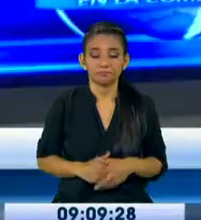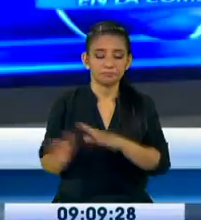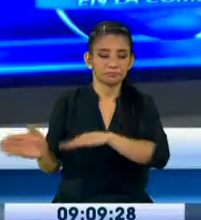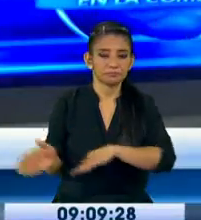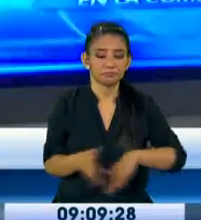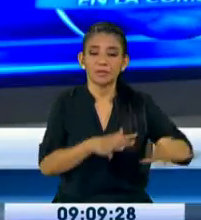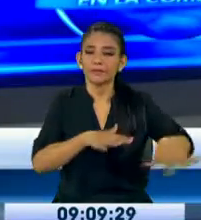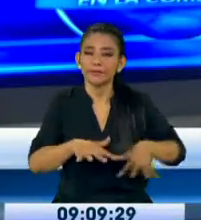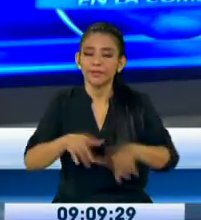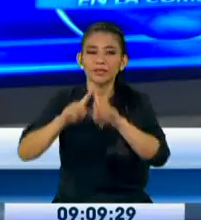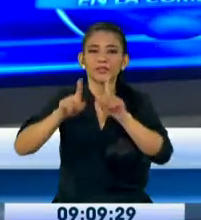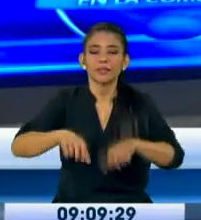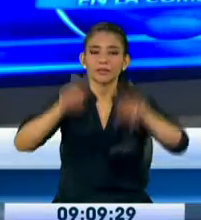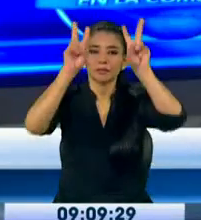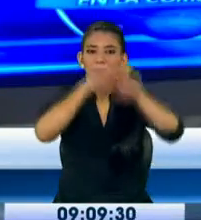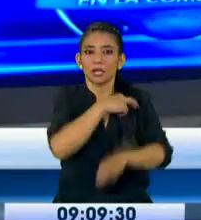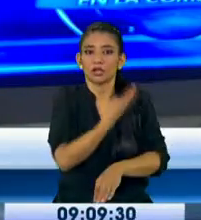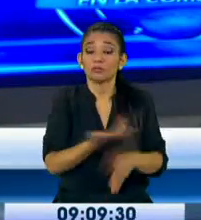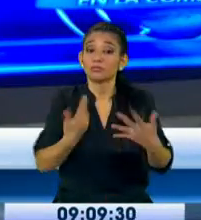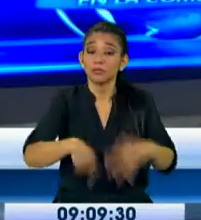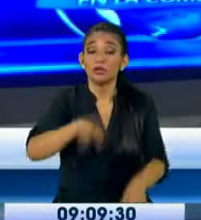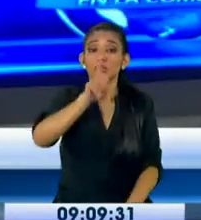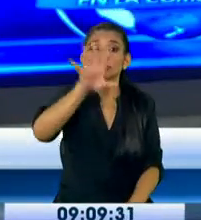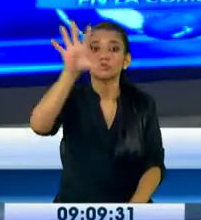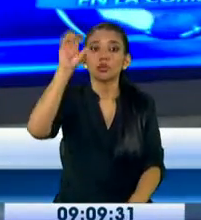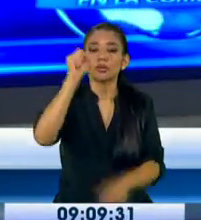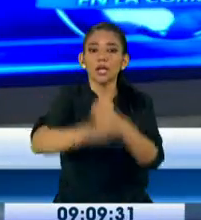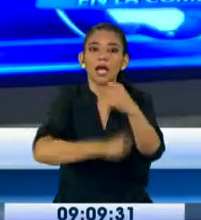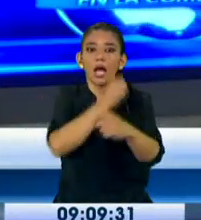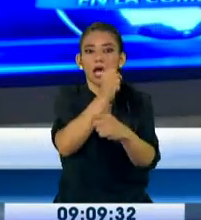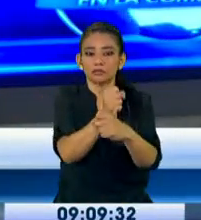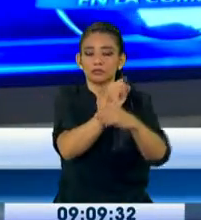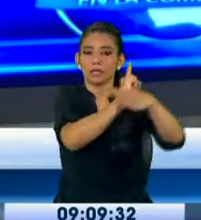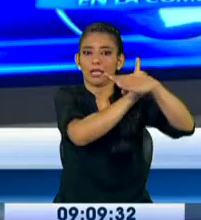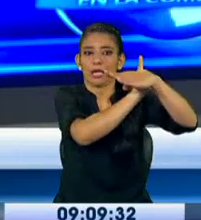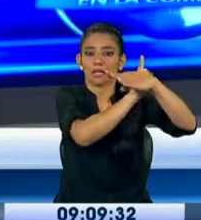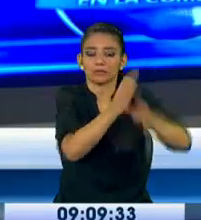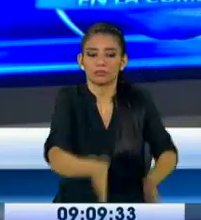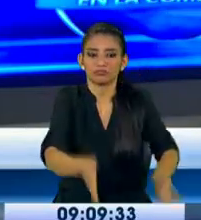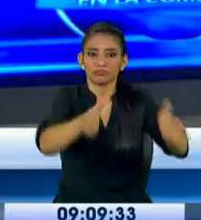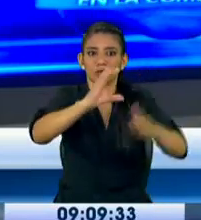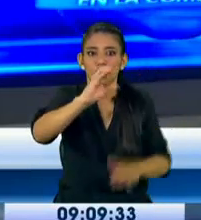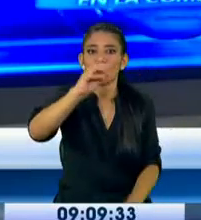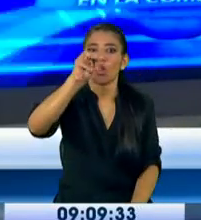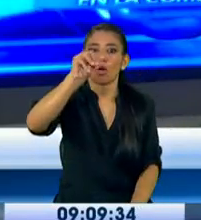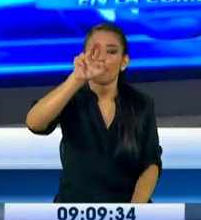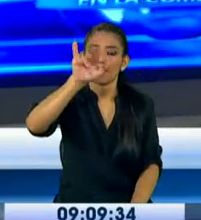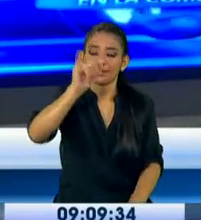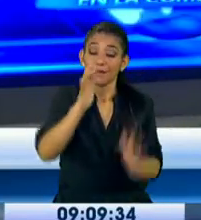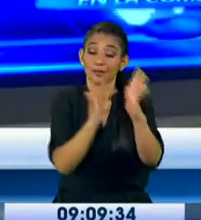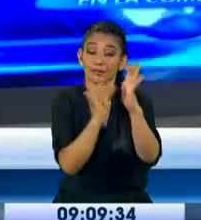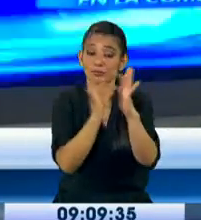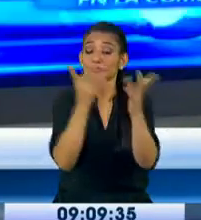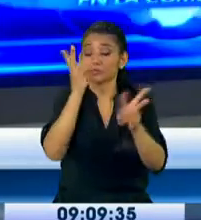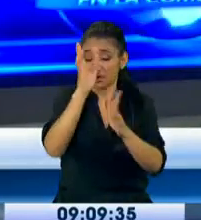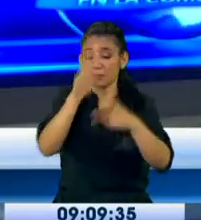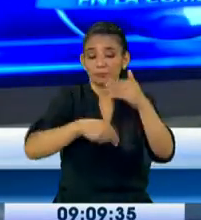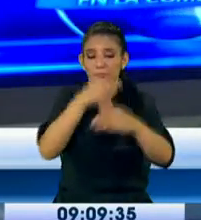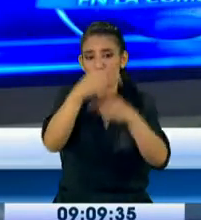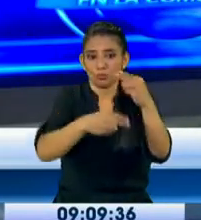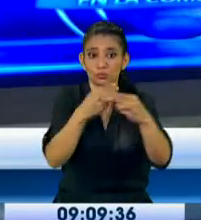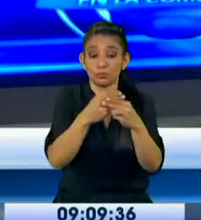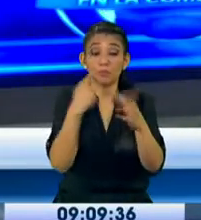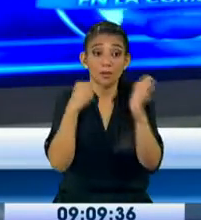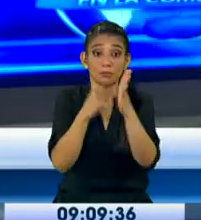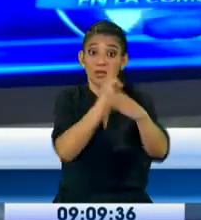con diferentes actividades religiosas se conmemora los 250 años del frontispicio y 475 años de la Compañía de Jesús en el mundo. La Iglesia de la Compañía